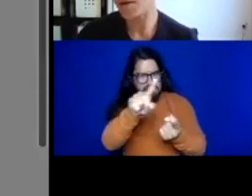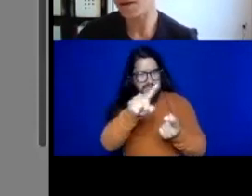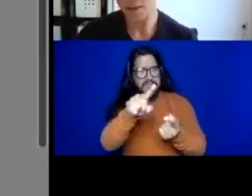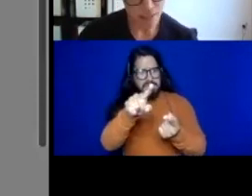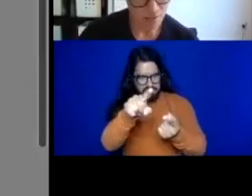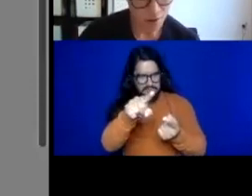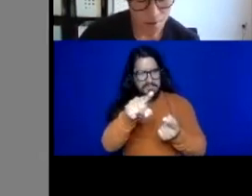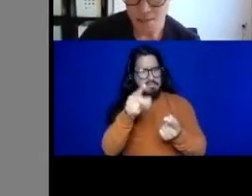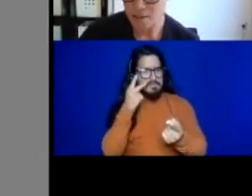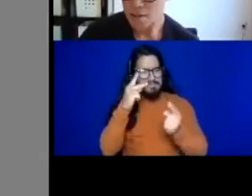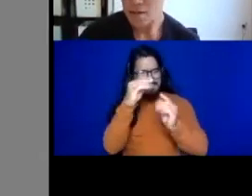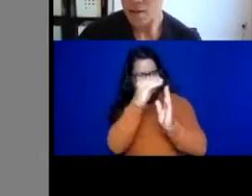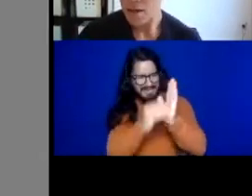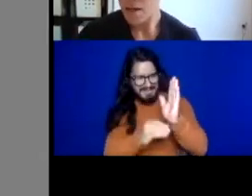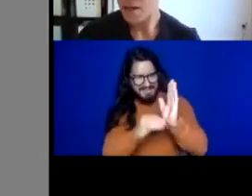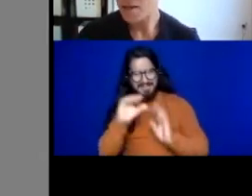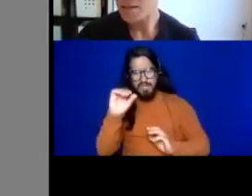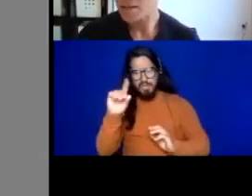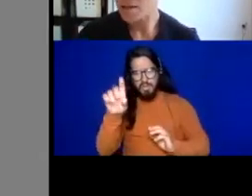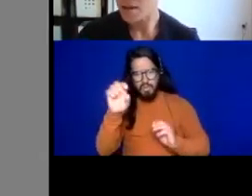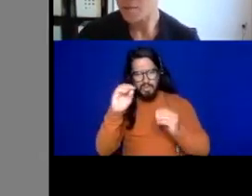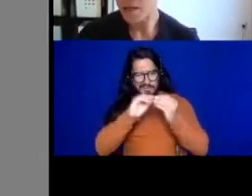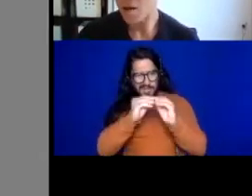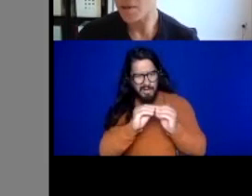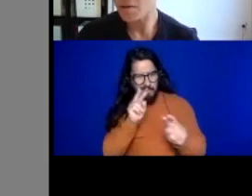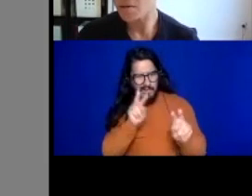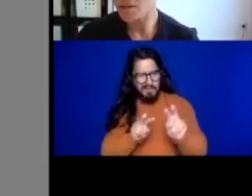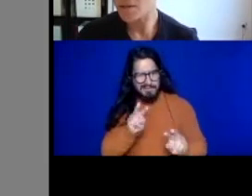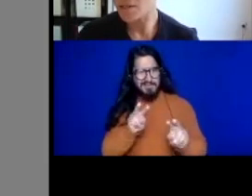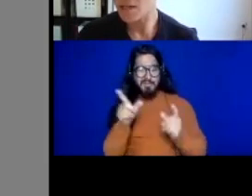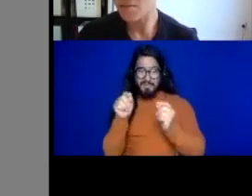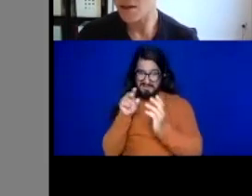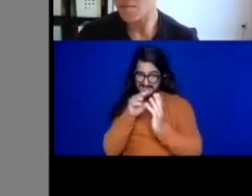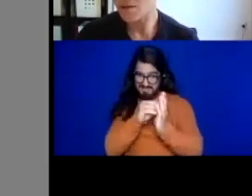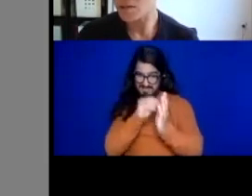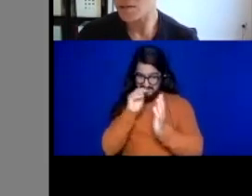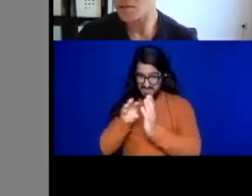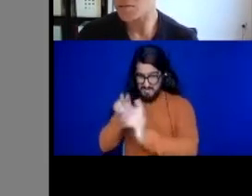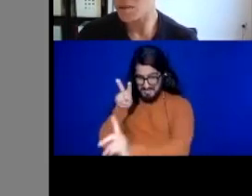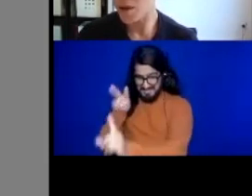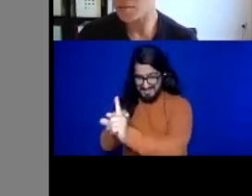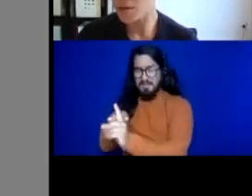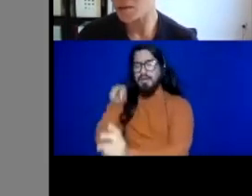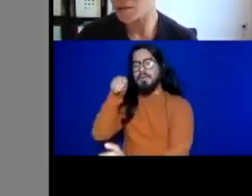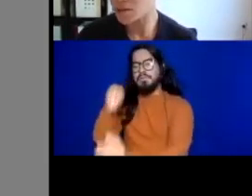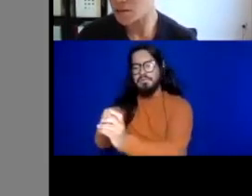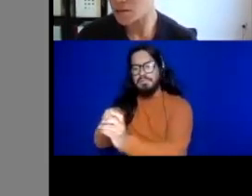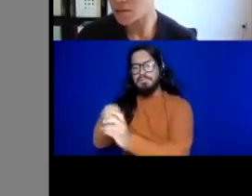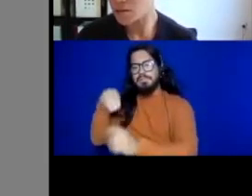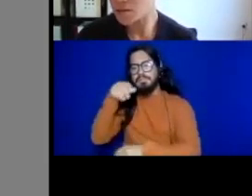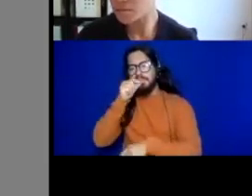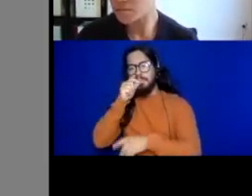y ahí va a generar una lista. Vas a instalarlo y va a generar una lista de códigos y los voy a copiar